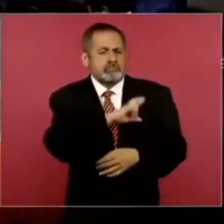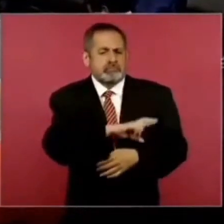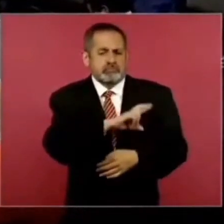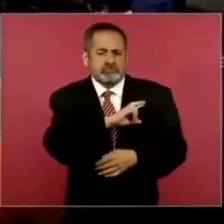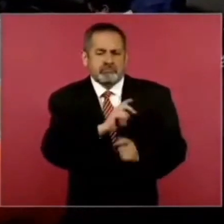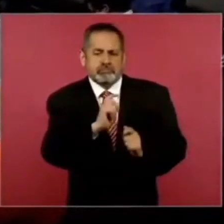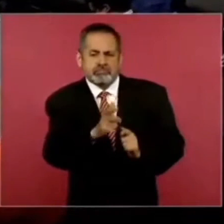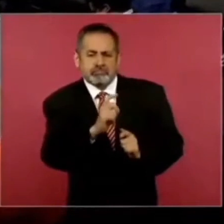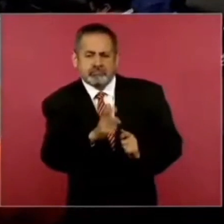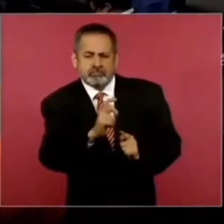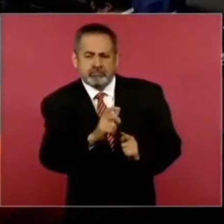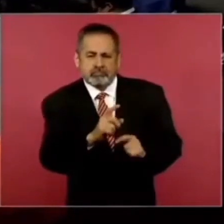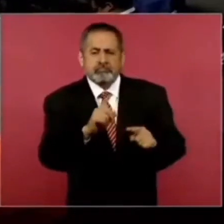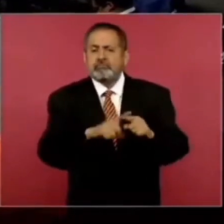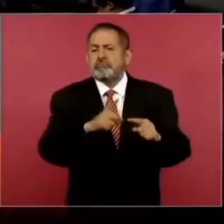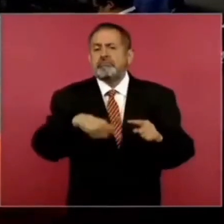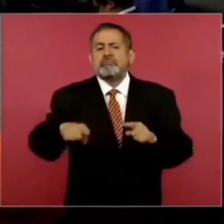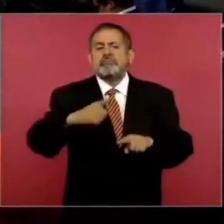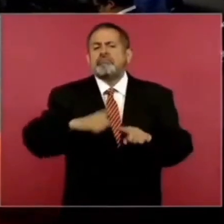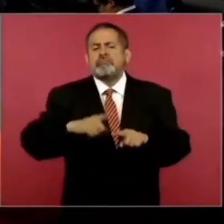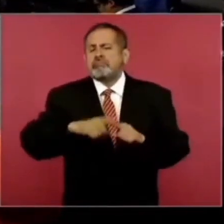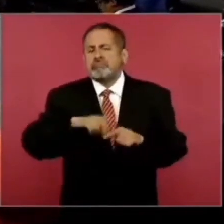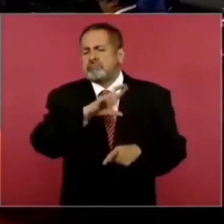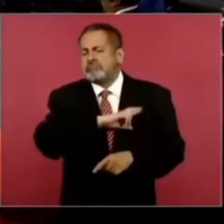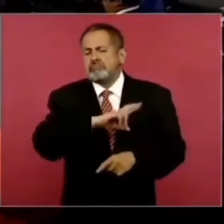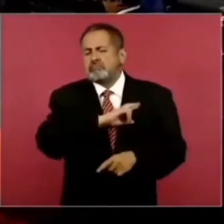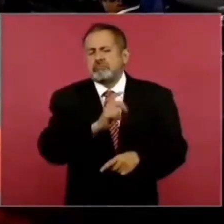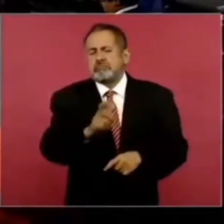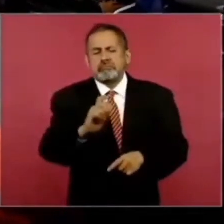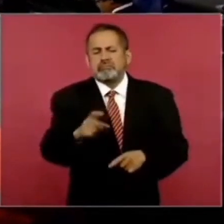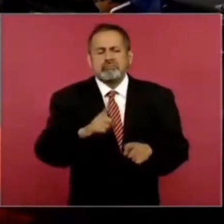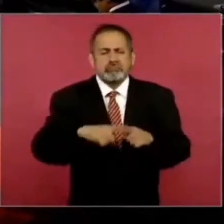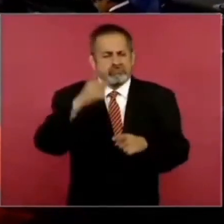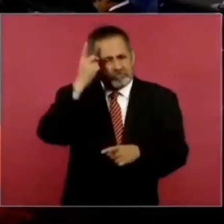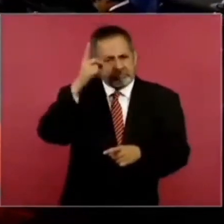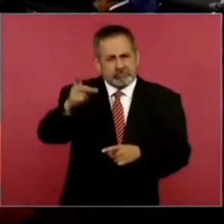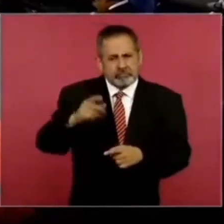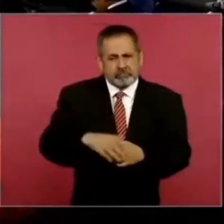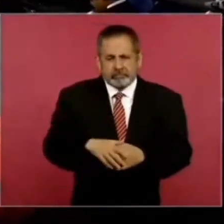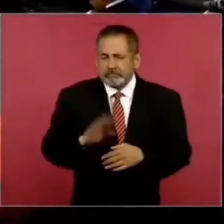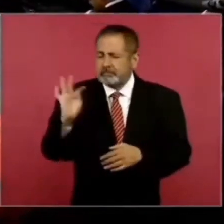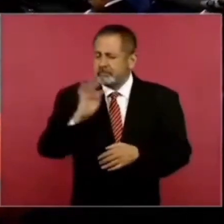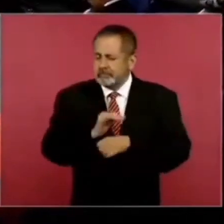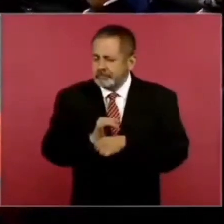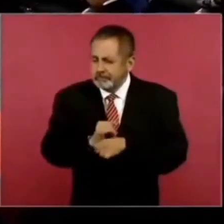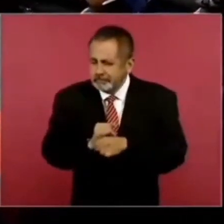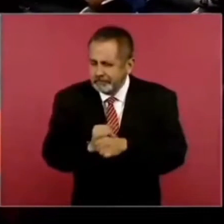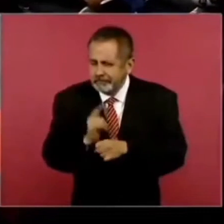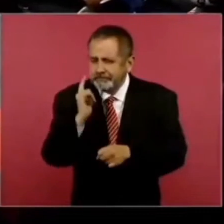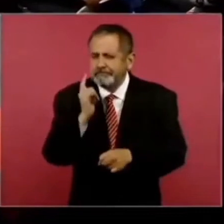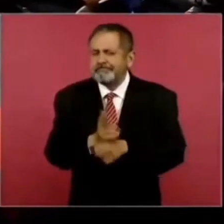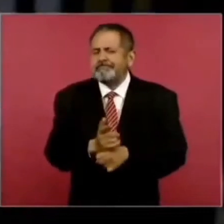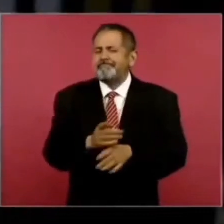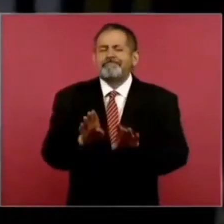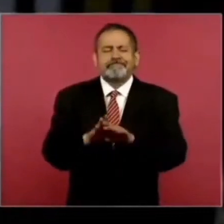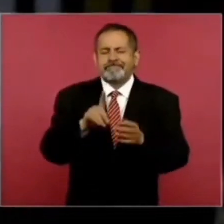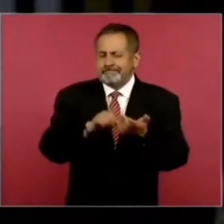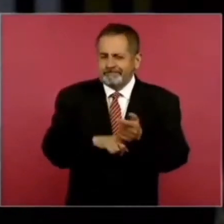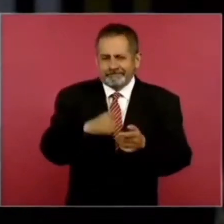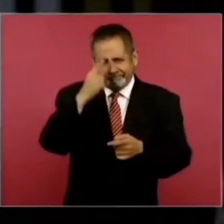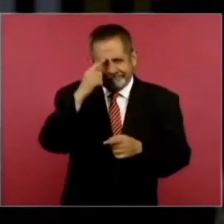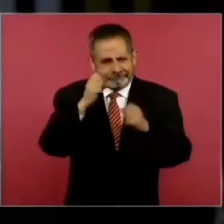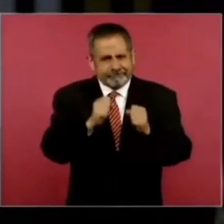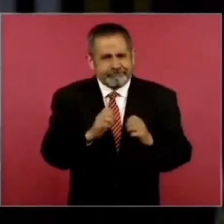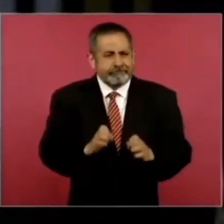y a quién se los rentan? Seguramente si escarbamos vamos a ver que estos inmuebles son